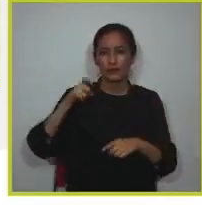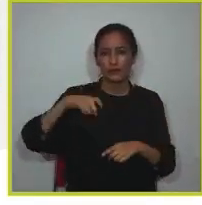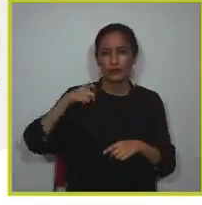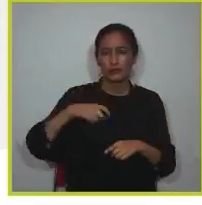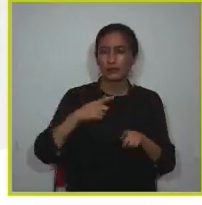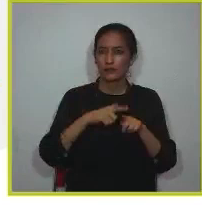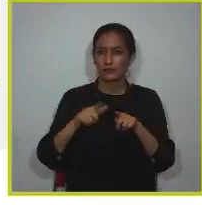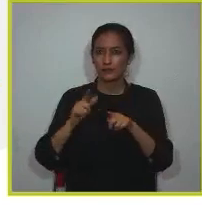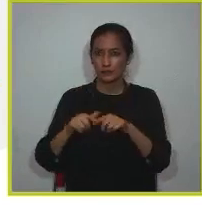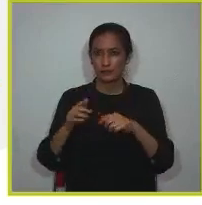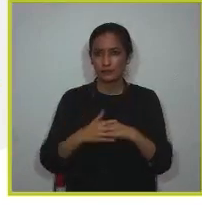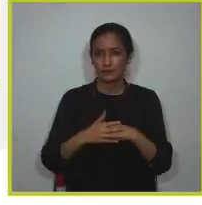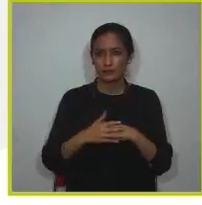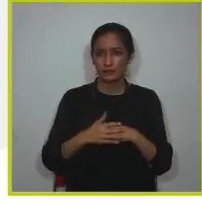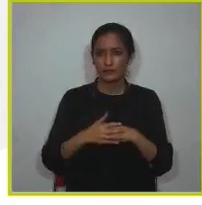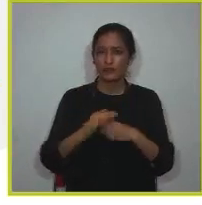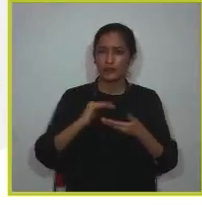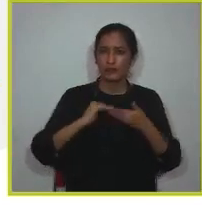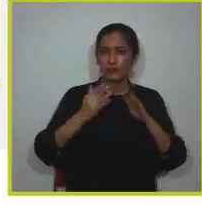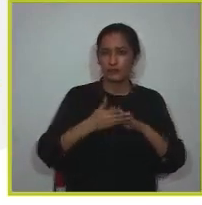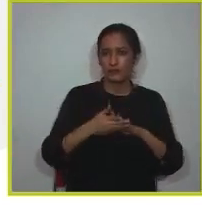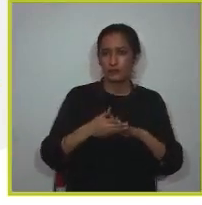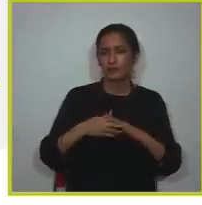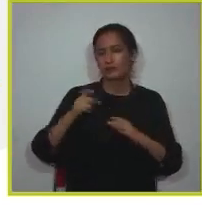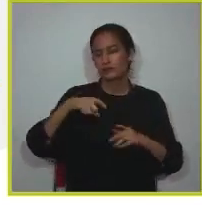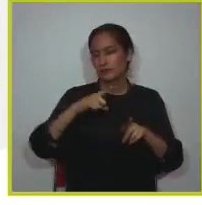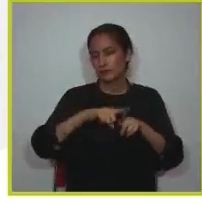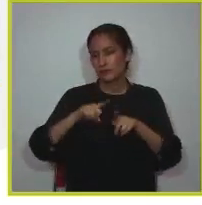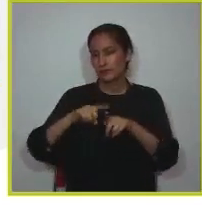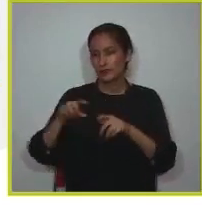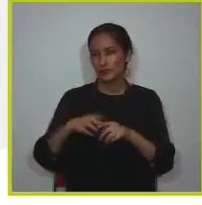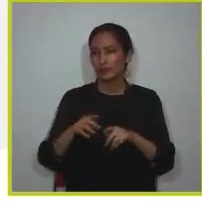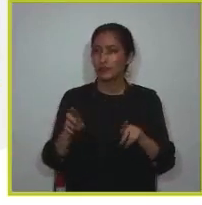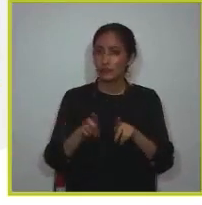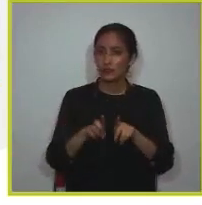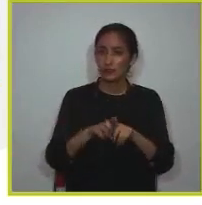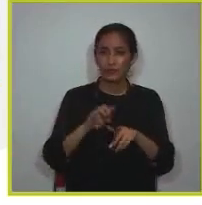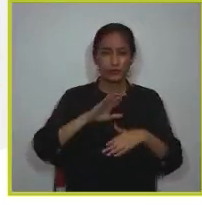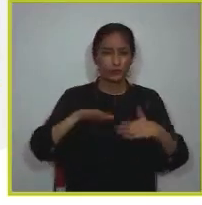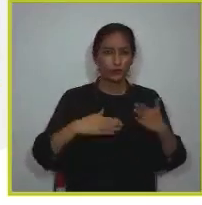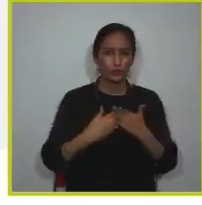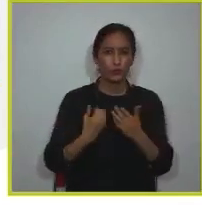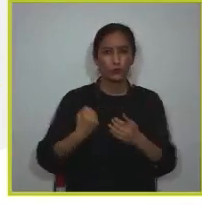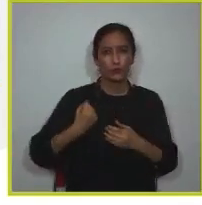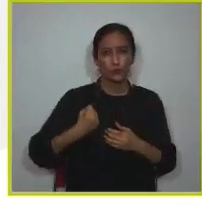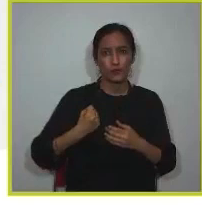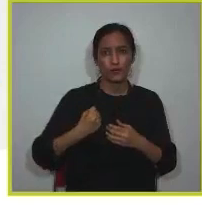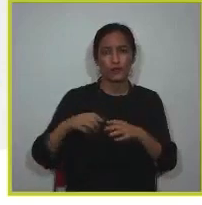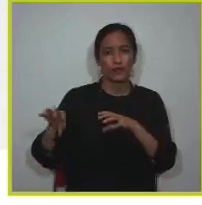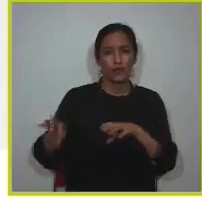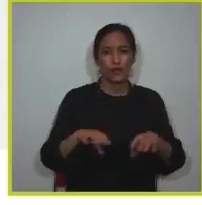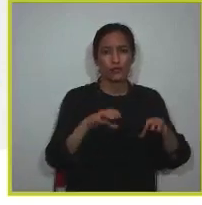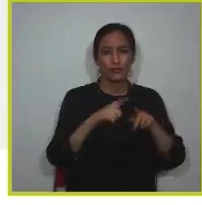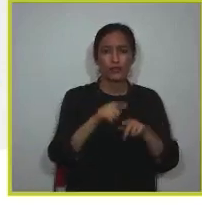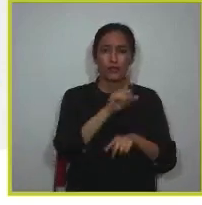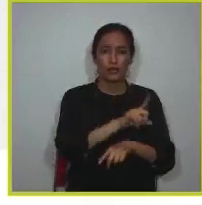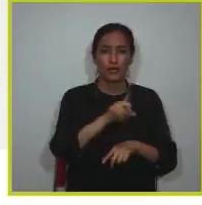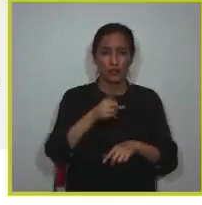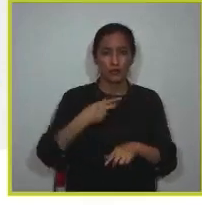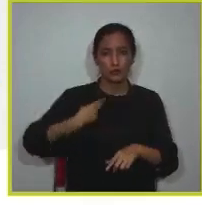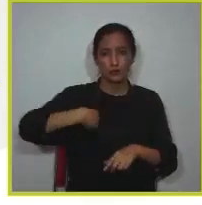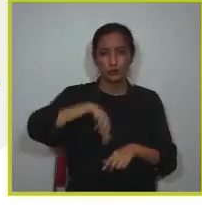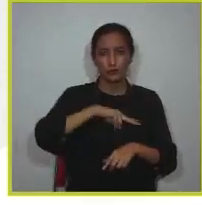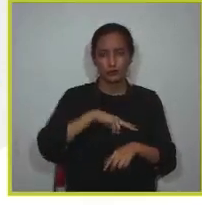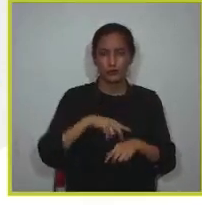o necesidades sociales democratizándolas y de ese modo también fortalece el ejercicio de cada uno de nosotros